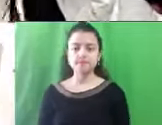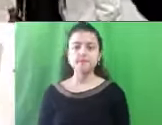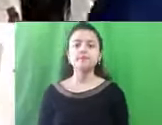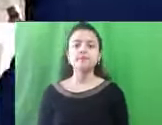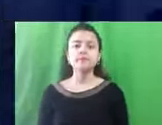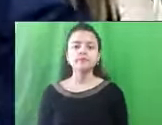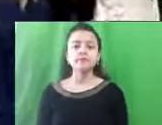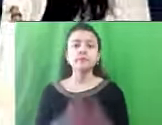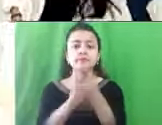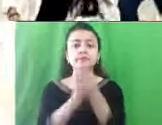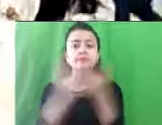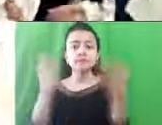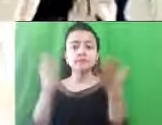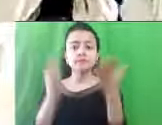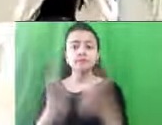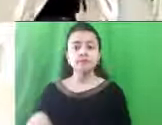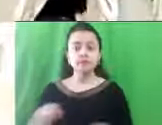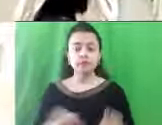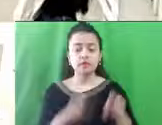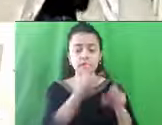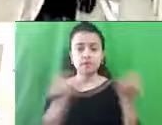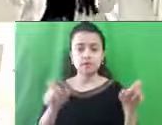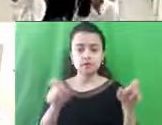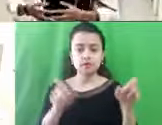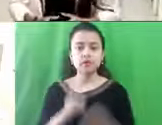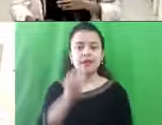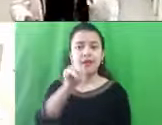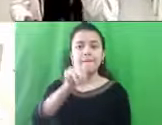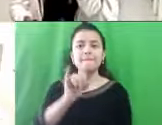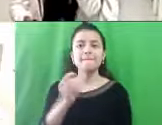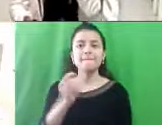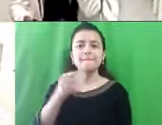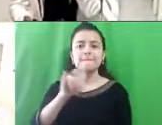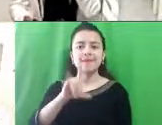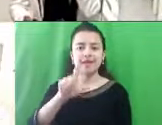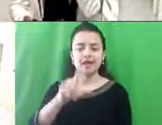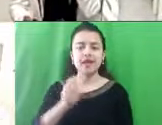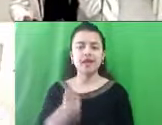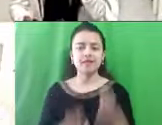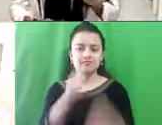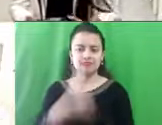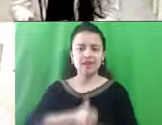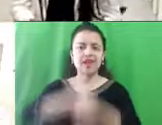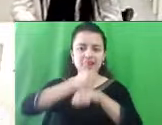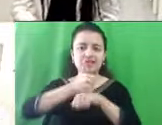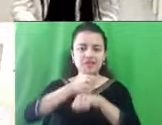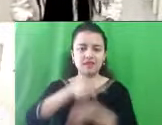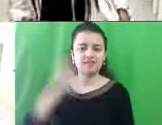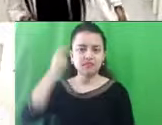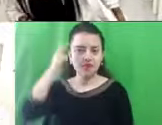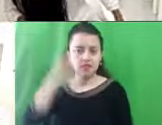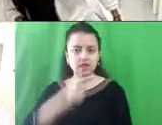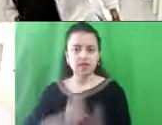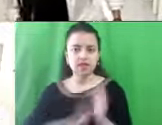Extendemos el saludo cordial a la mesa principal, a Miguel Cordero, gerente de desarrollo, a todo el equipo de